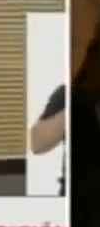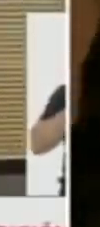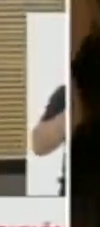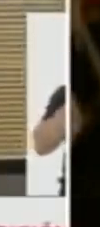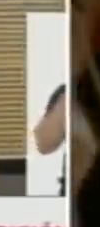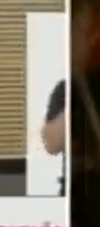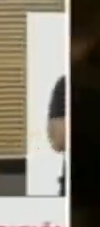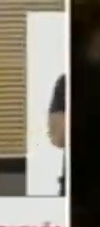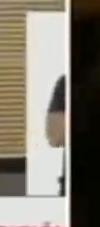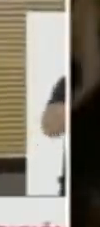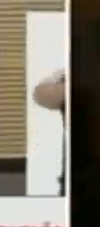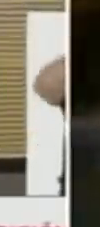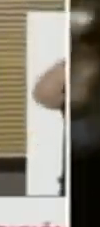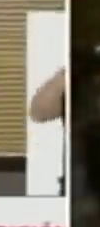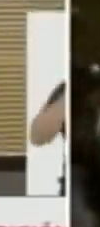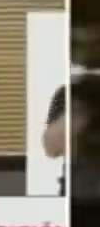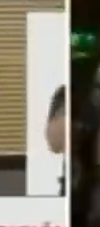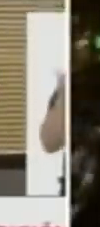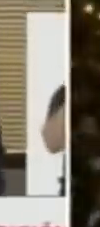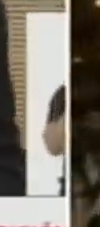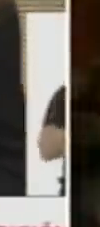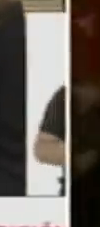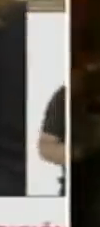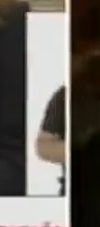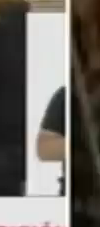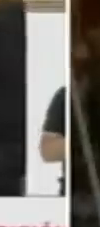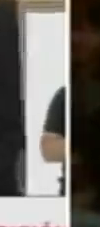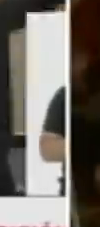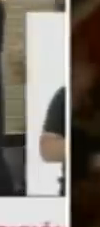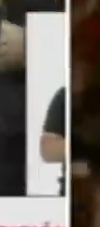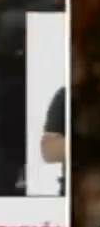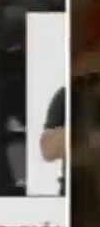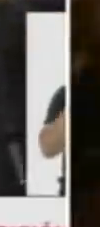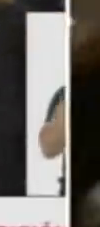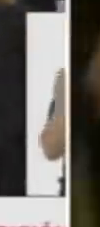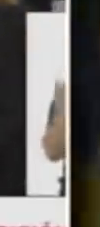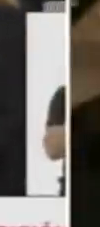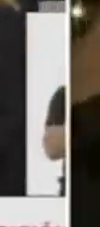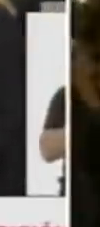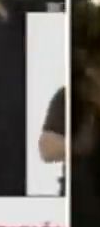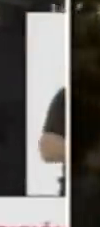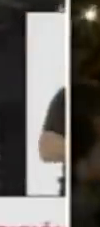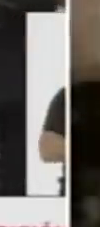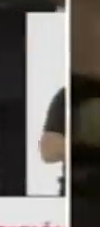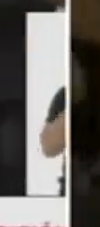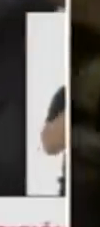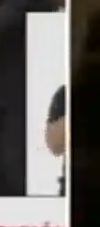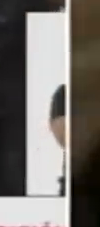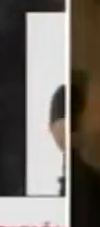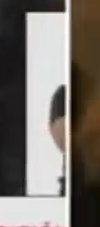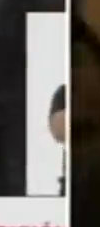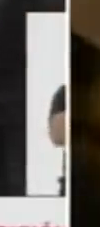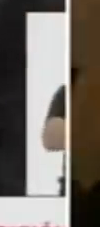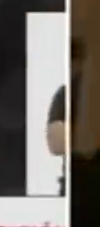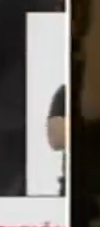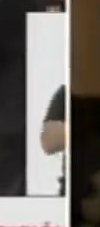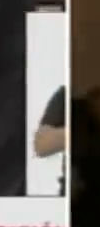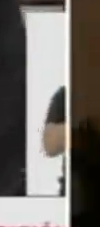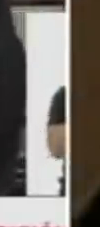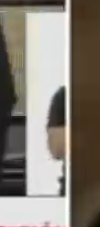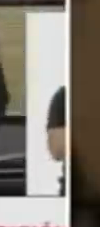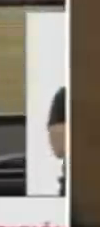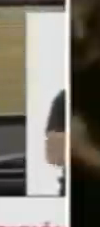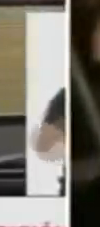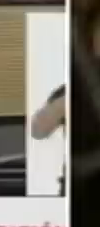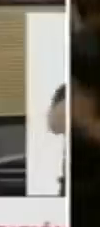jefe de estado de la misión la disolución el premio con el pleno del congreso aprobó la cuestión de confianza presentada por el ejecutivo que